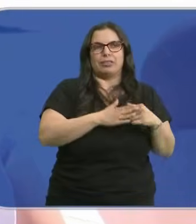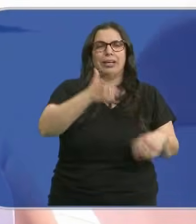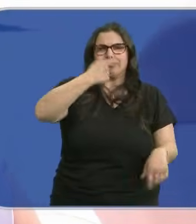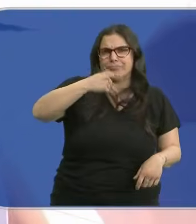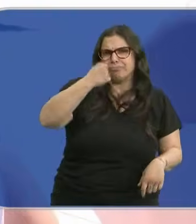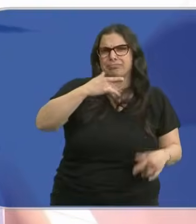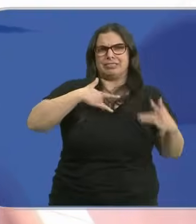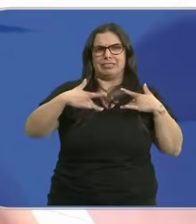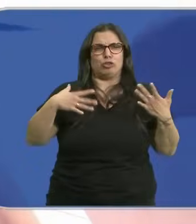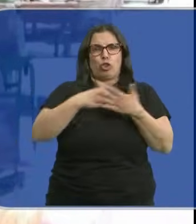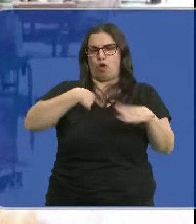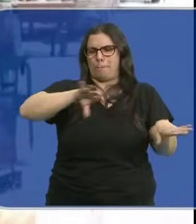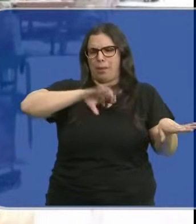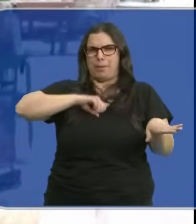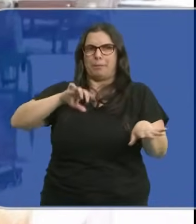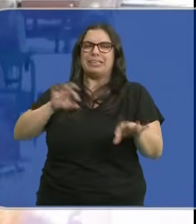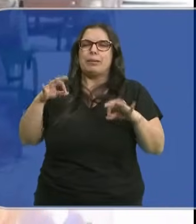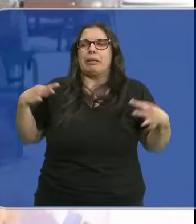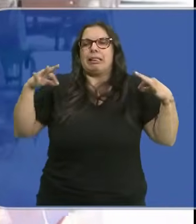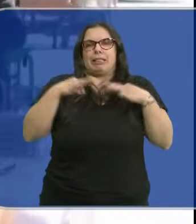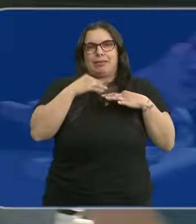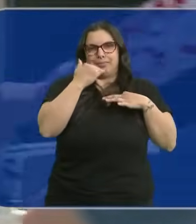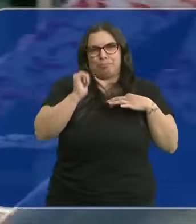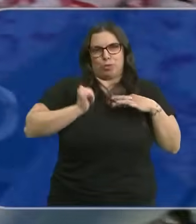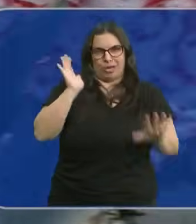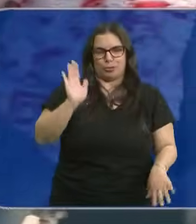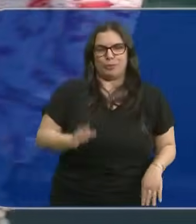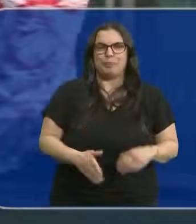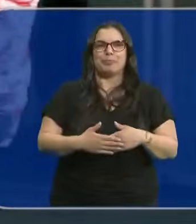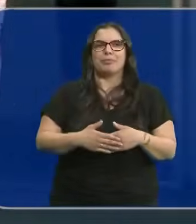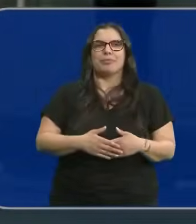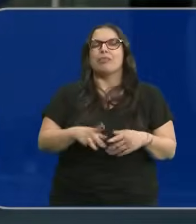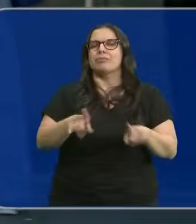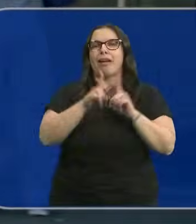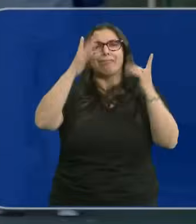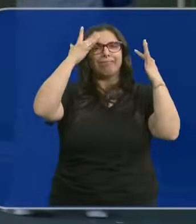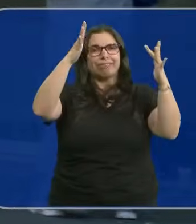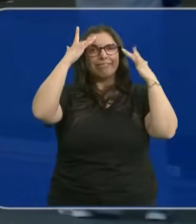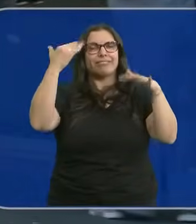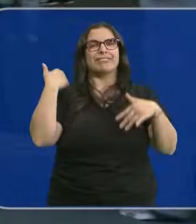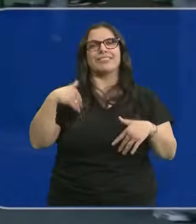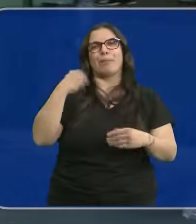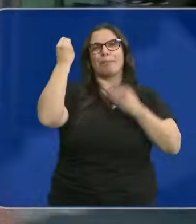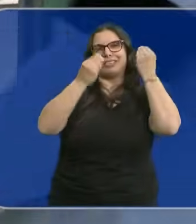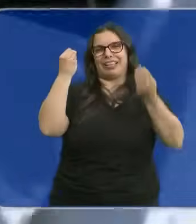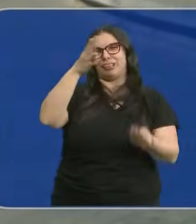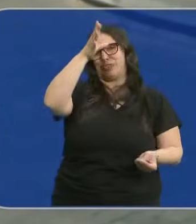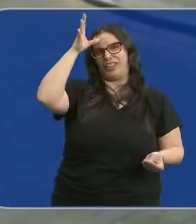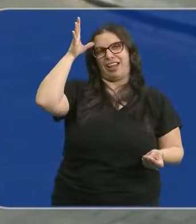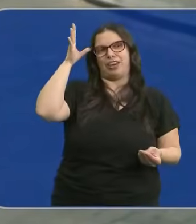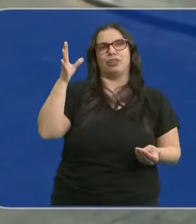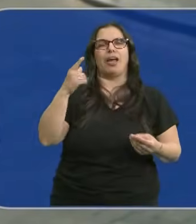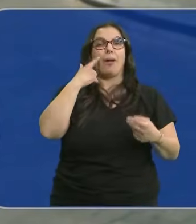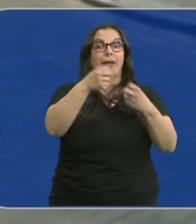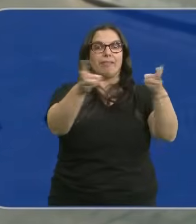las neumonías, todo lo que haya, yo lo pillo todo. Siempre con la chaquetina por si acaso. Eso sí, nada nos impide fantasear ya con el ocio veraniego. Sí, a ver si abren